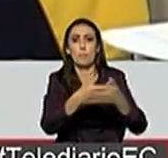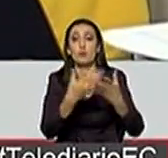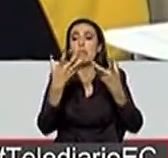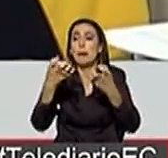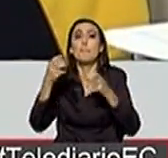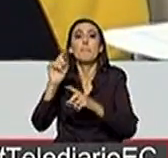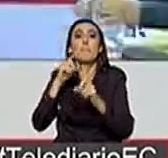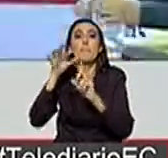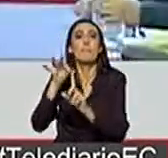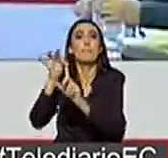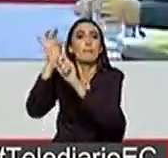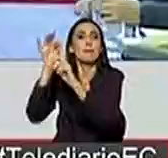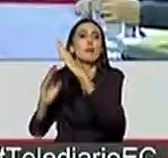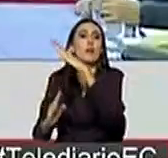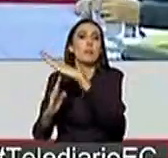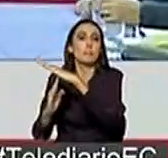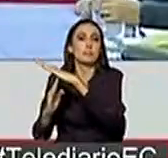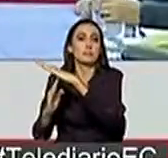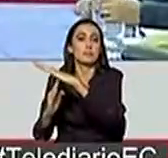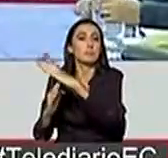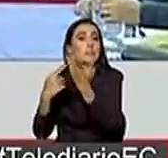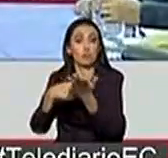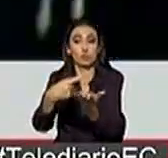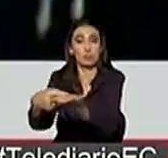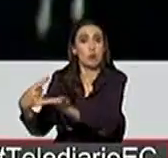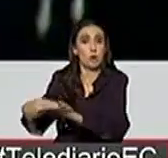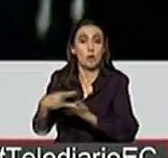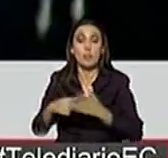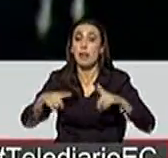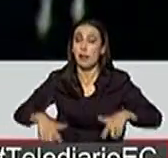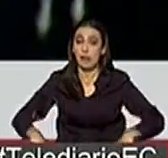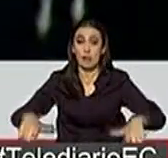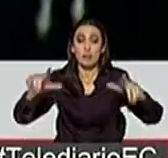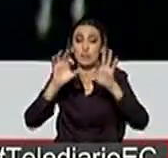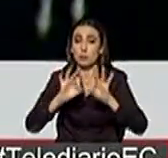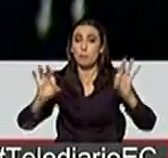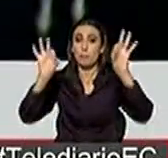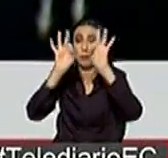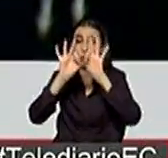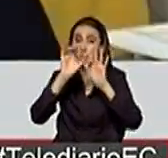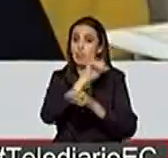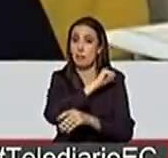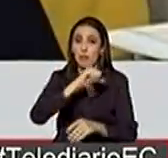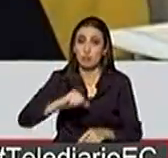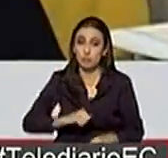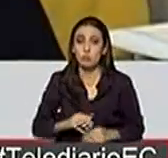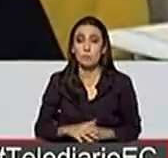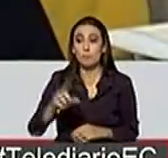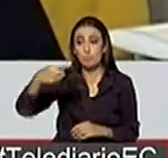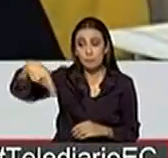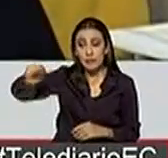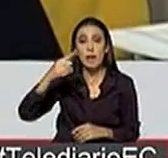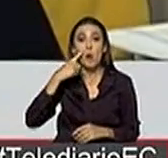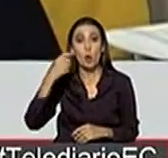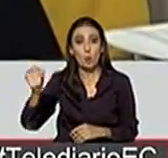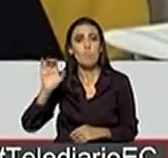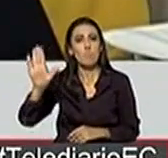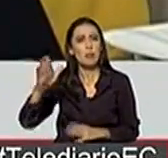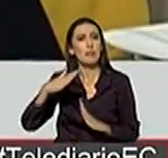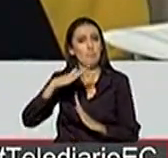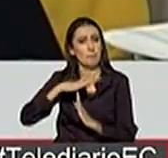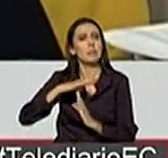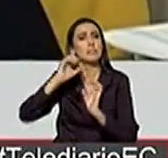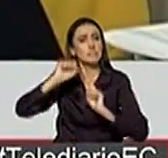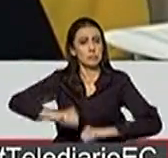mejor opción que es la paz y que para ello fue fundamental la actuación del jefe de estado añade albán creemos que eres un hombre de paz como